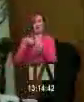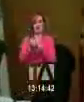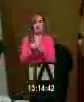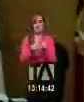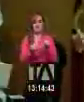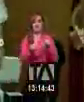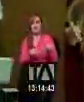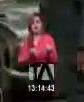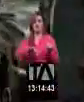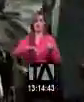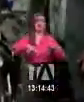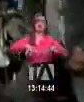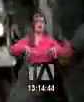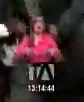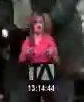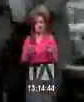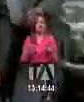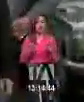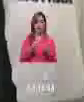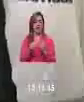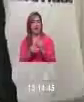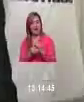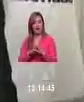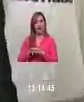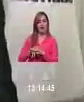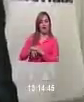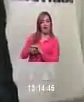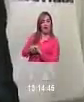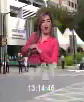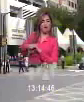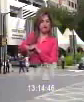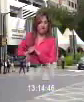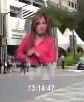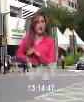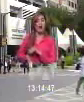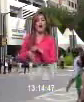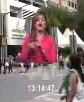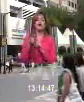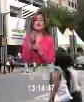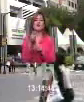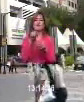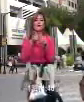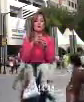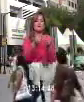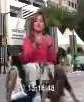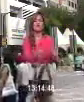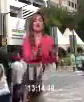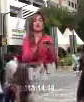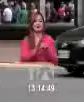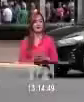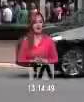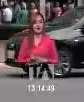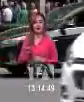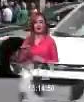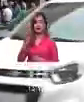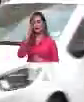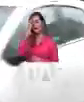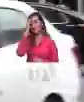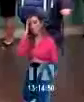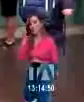administraciones corruptas, de manejos irregulares y despilfarro del dinero de los afiliados, al punto que la situación del IES es motivo de